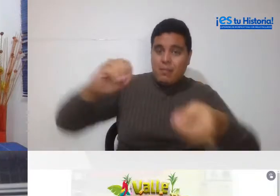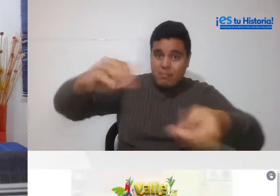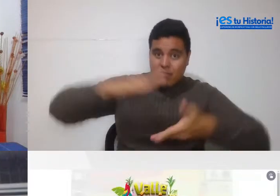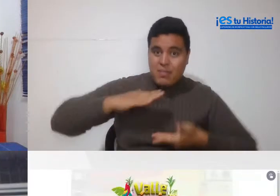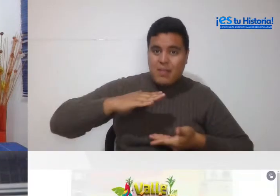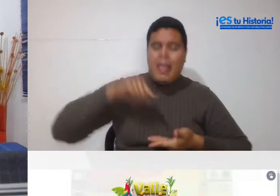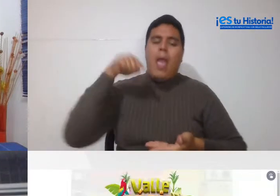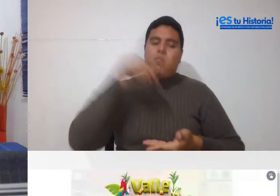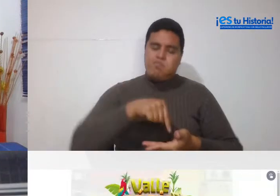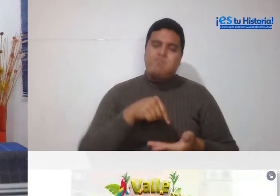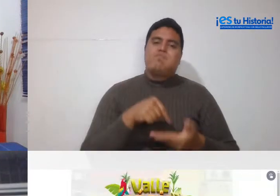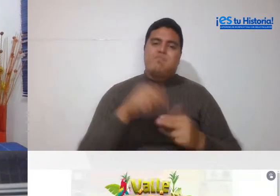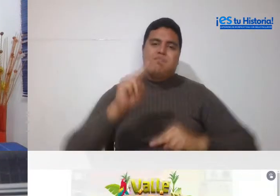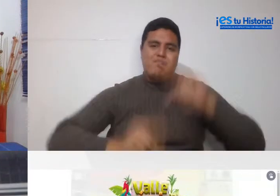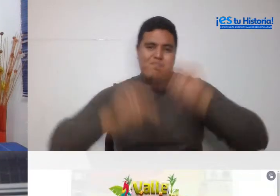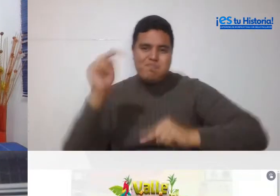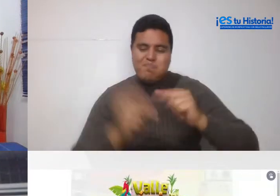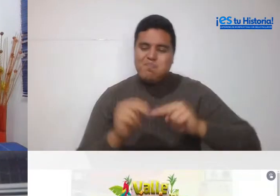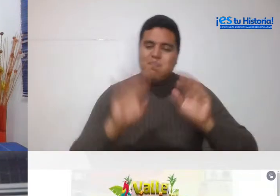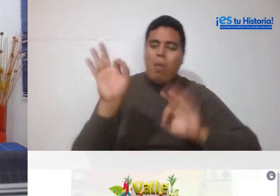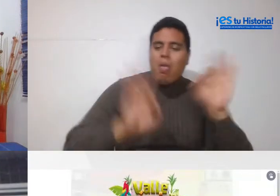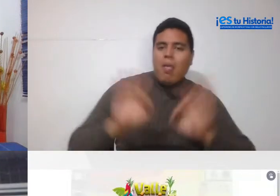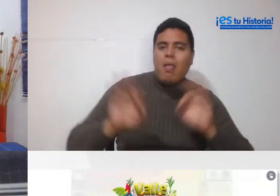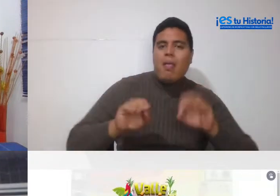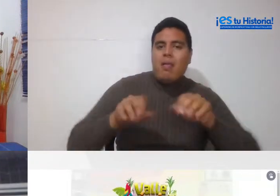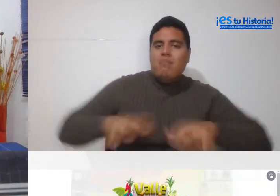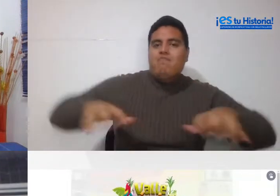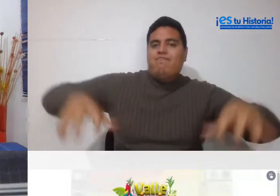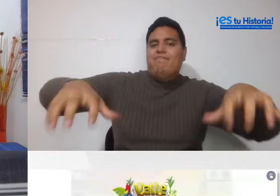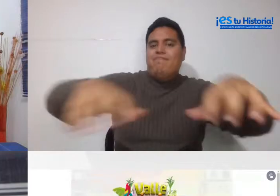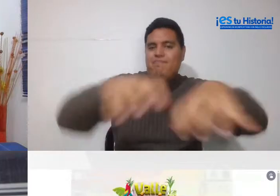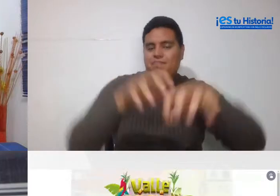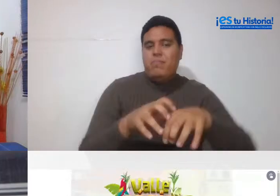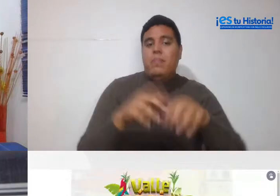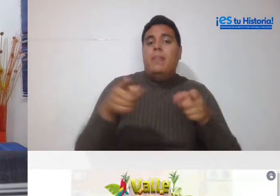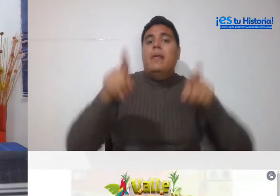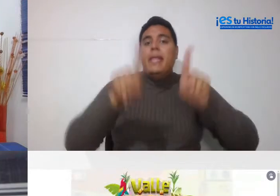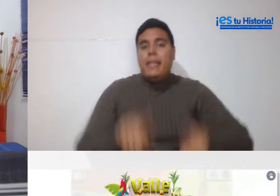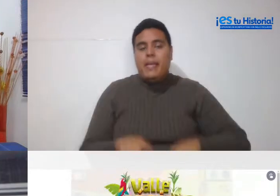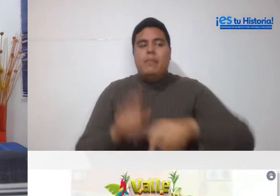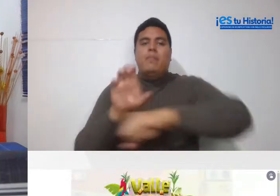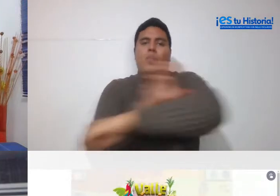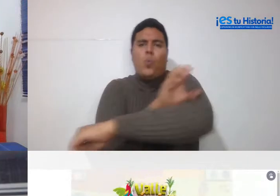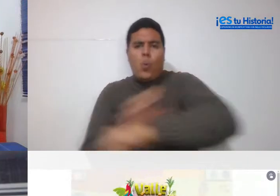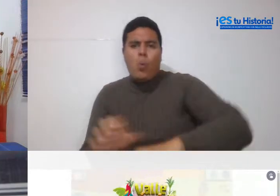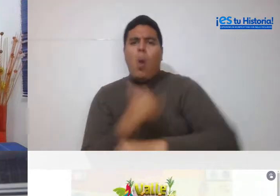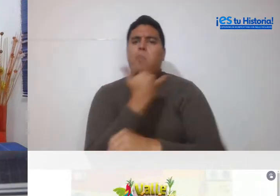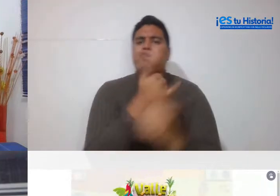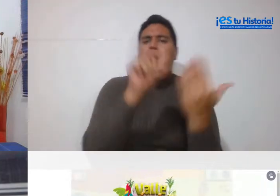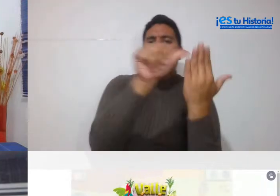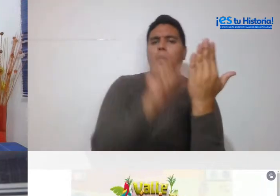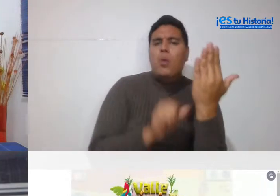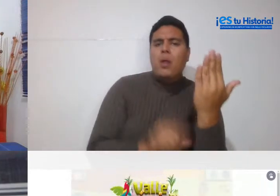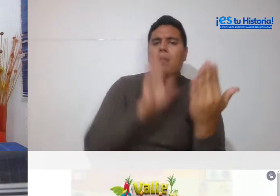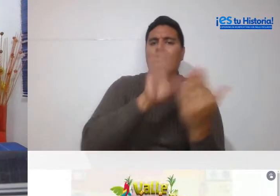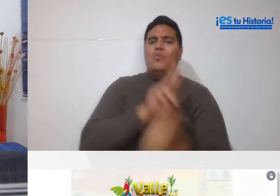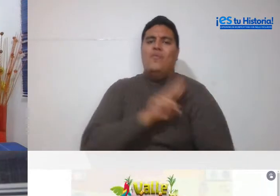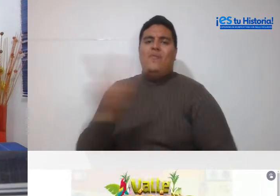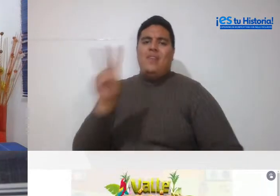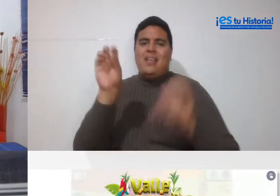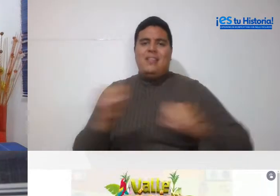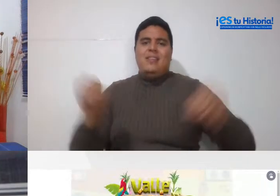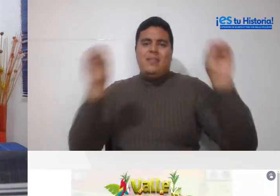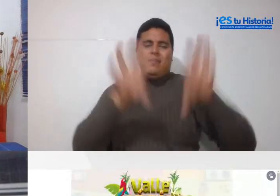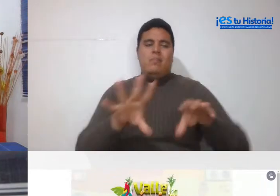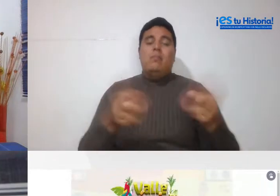funcione el software de Valle Mágico, sino que también otras aplicaciones que nos han compartido dentro de todo este proceso de